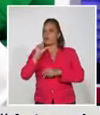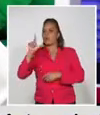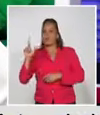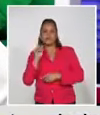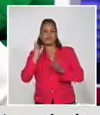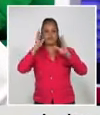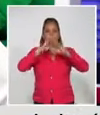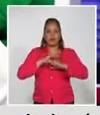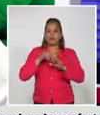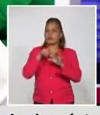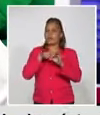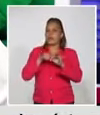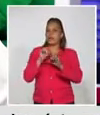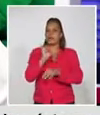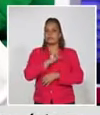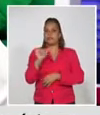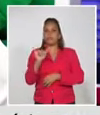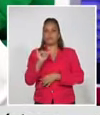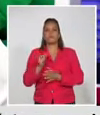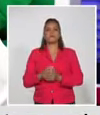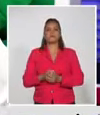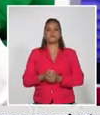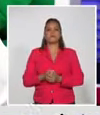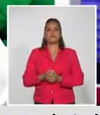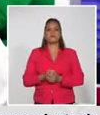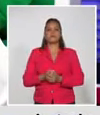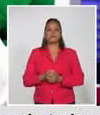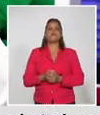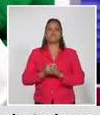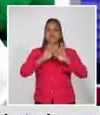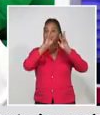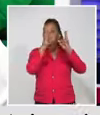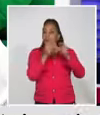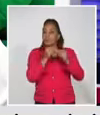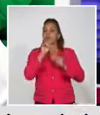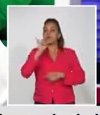Juventud, y ya se acumulan